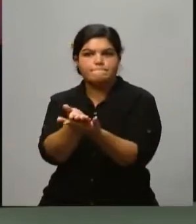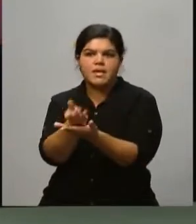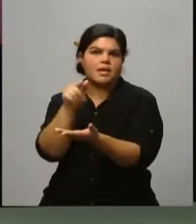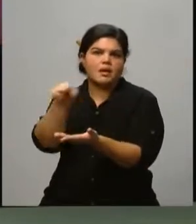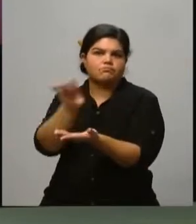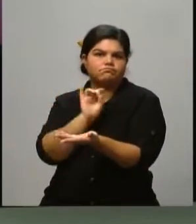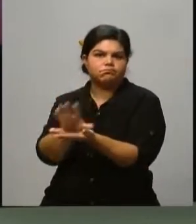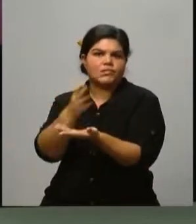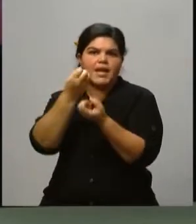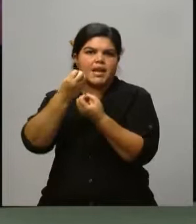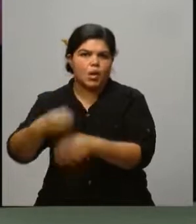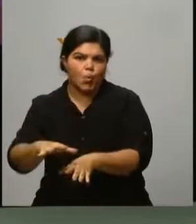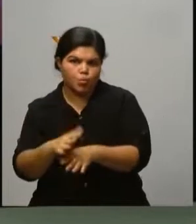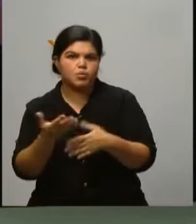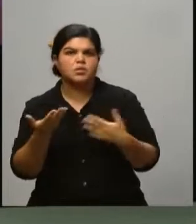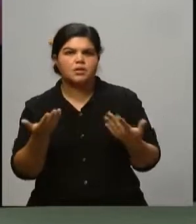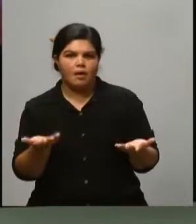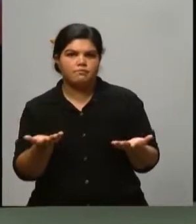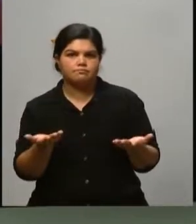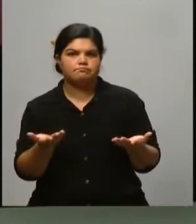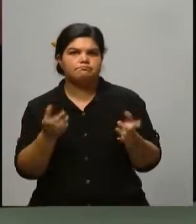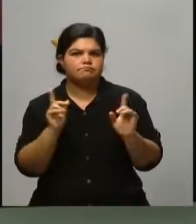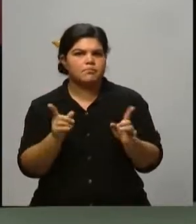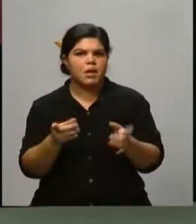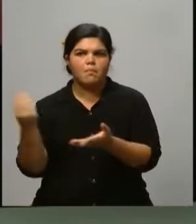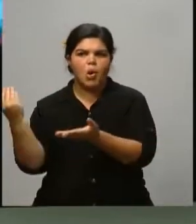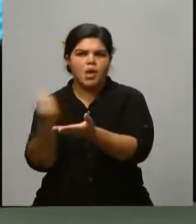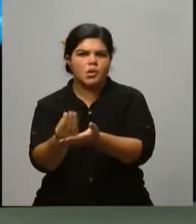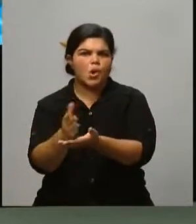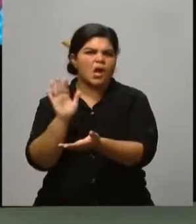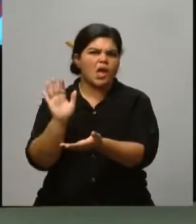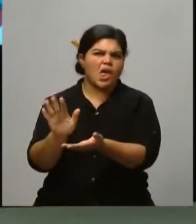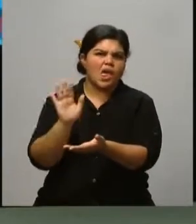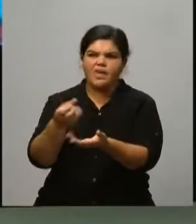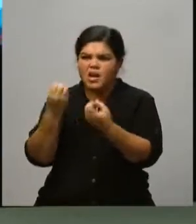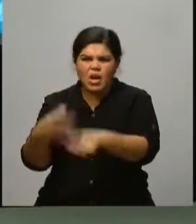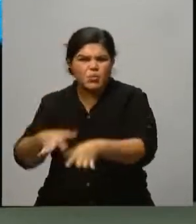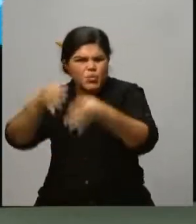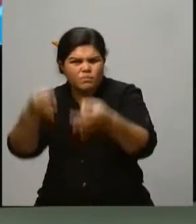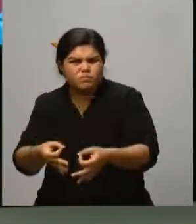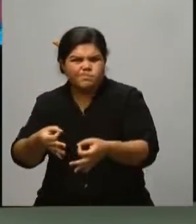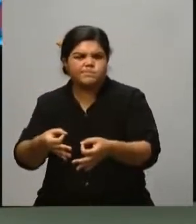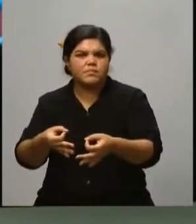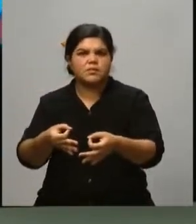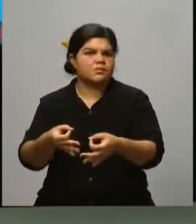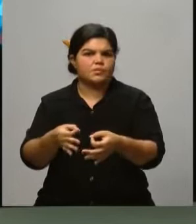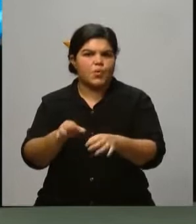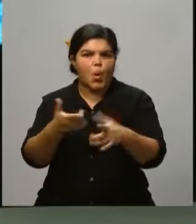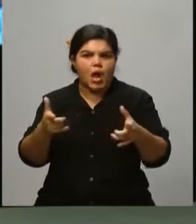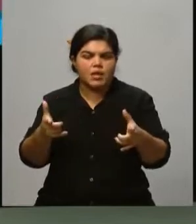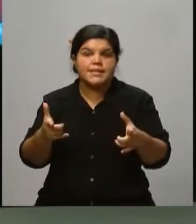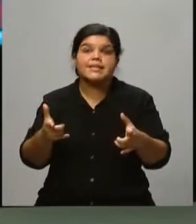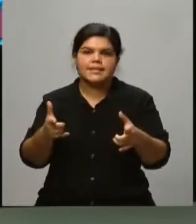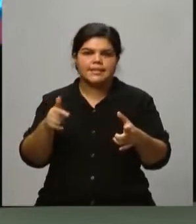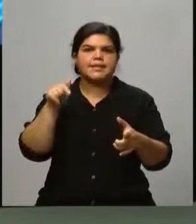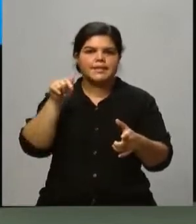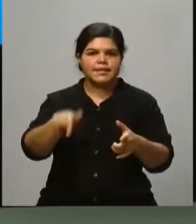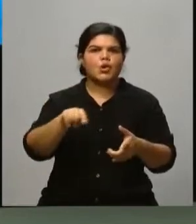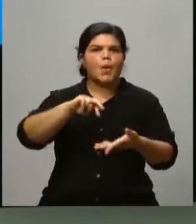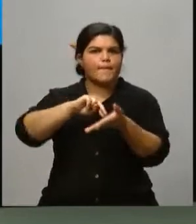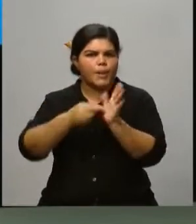están tomando y se refleja básicamente en los graves problemas de gestión que hemos observado a lo largo de